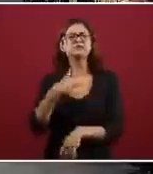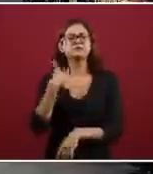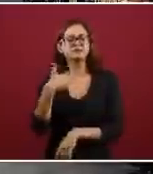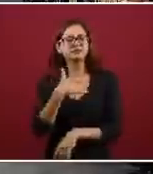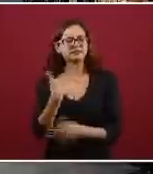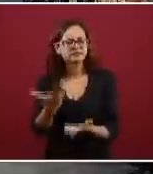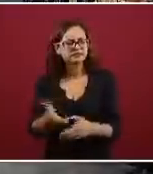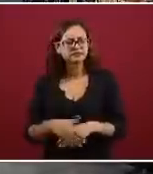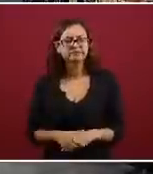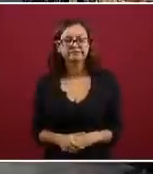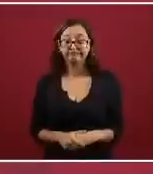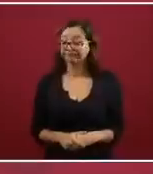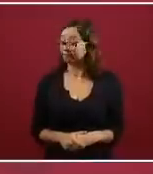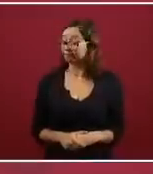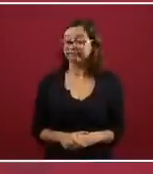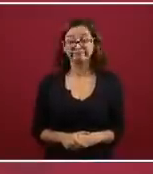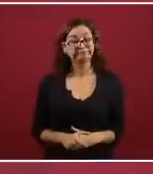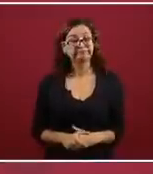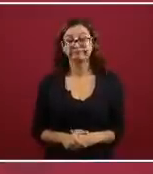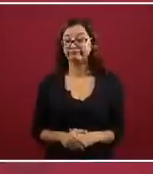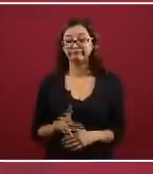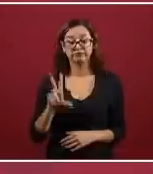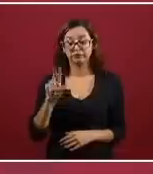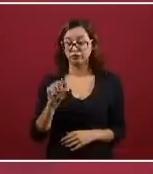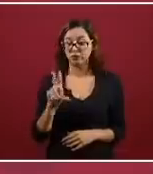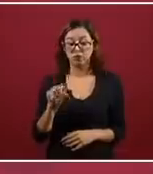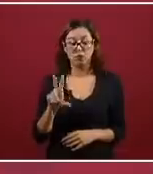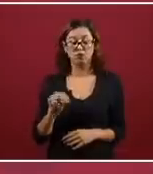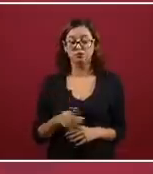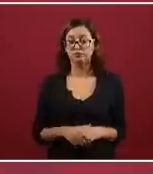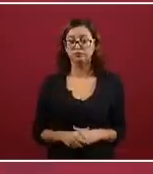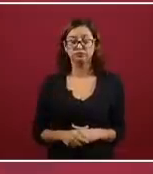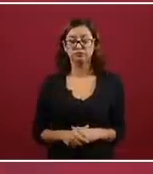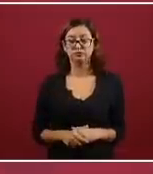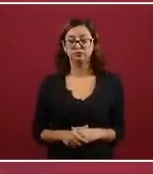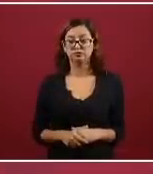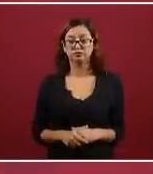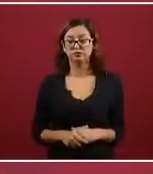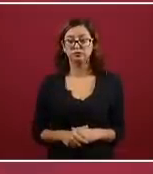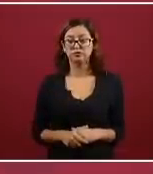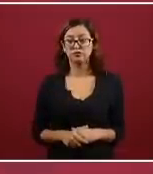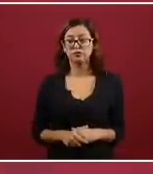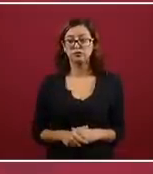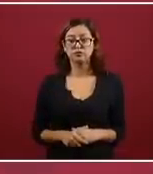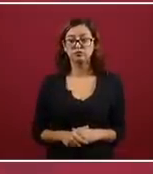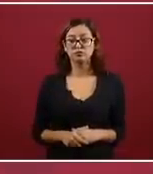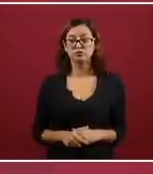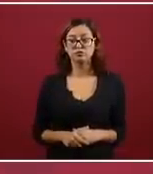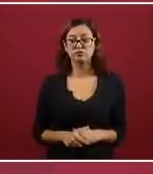No, fíjense que no es un asunto